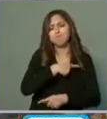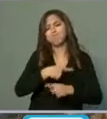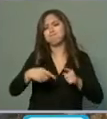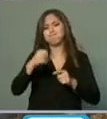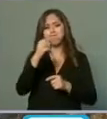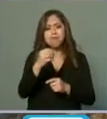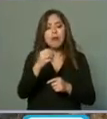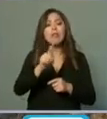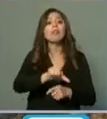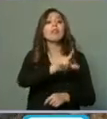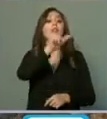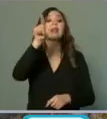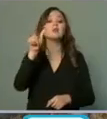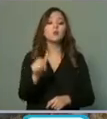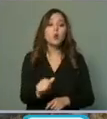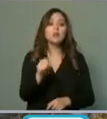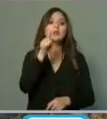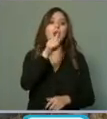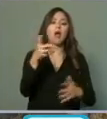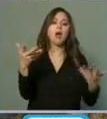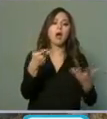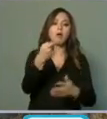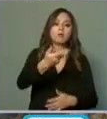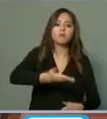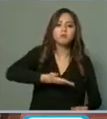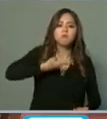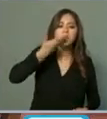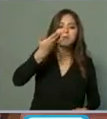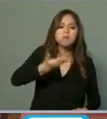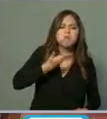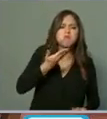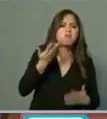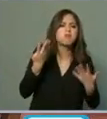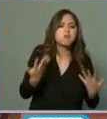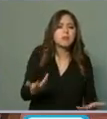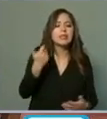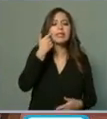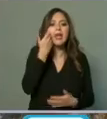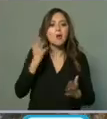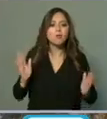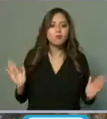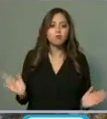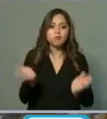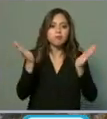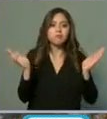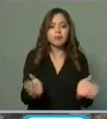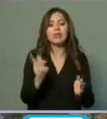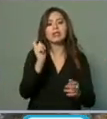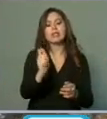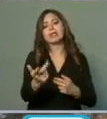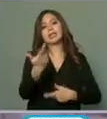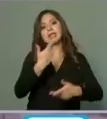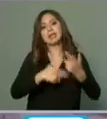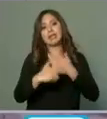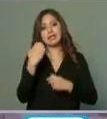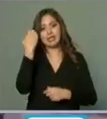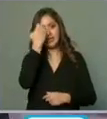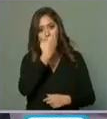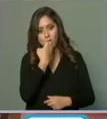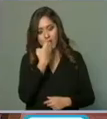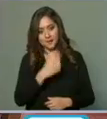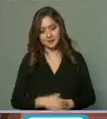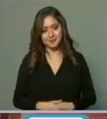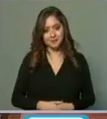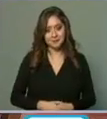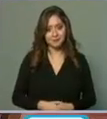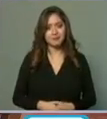también el fomentarles el hábito y el ánimo a los chicos para regresar a clase. Así es, oigan, pues muchas gracias